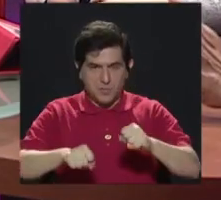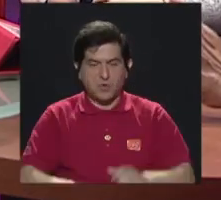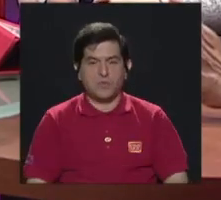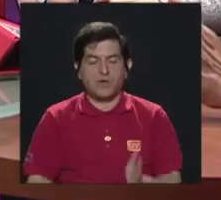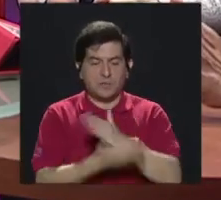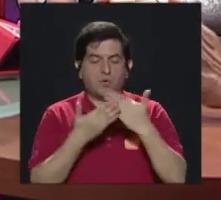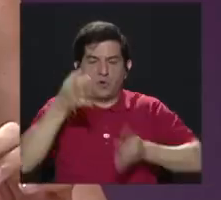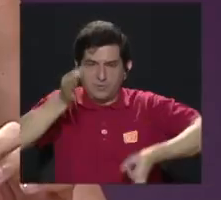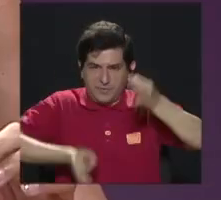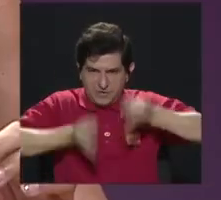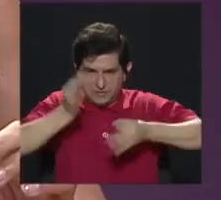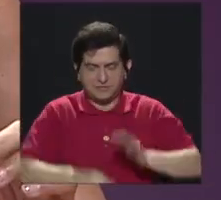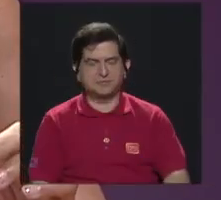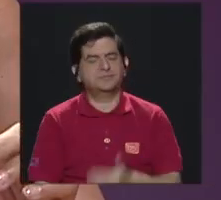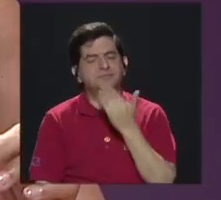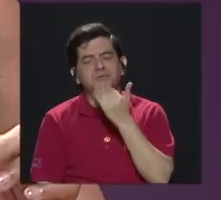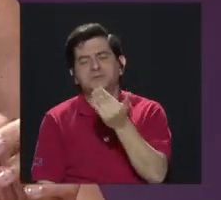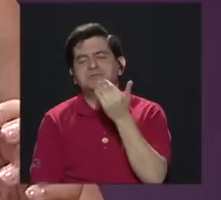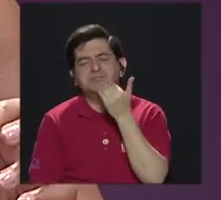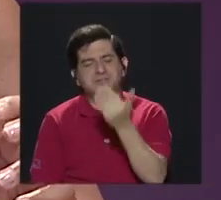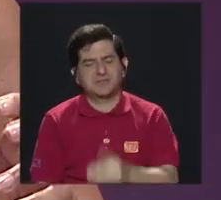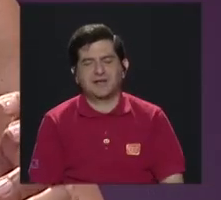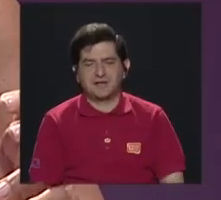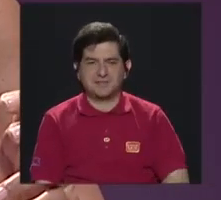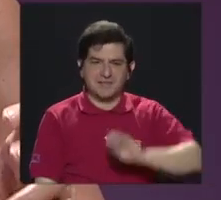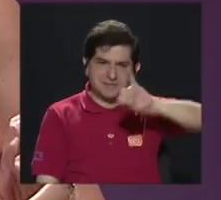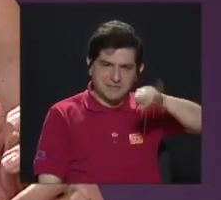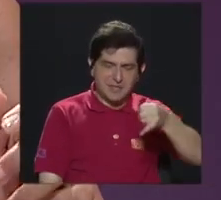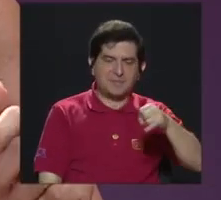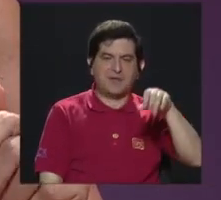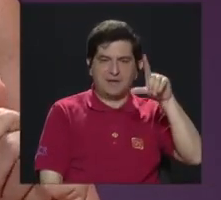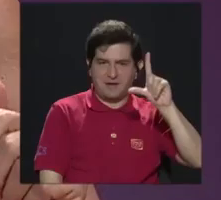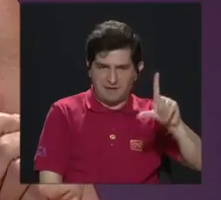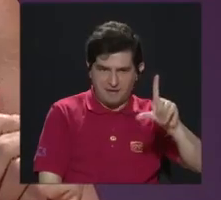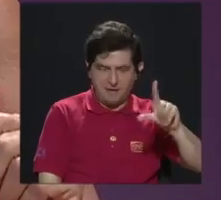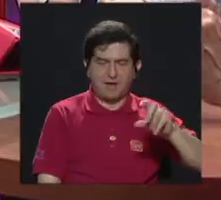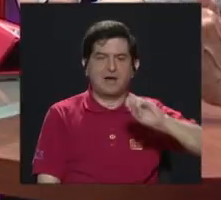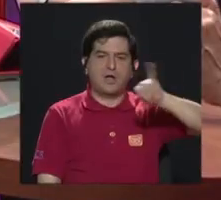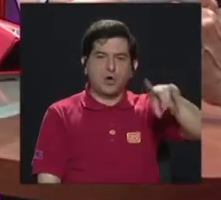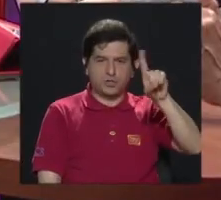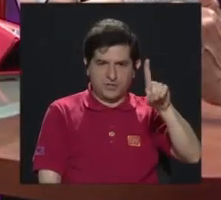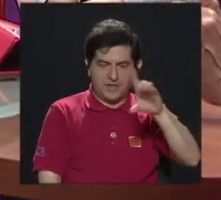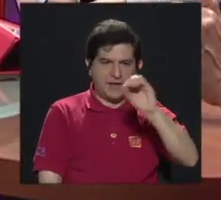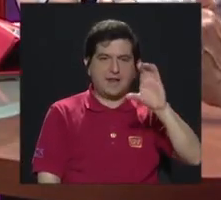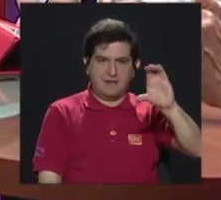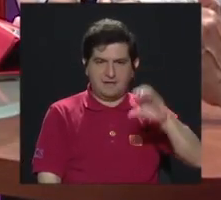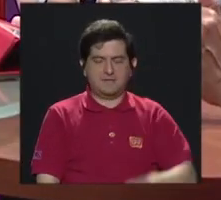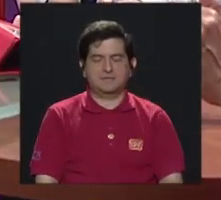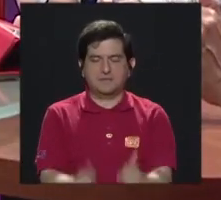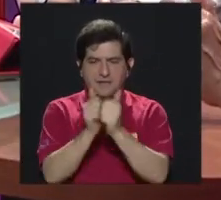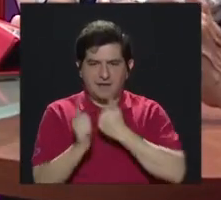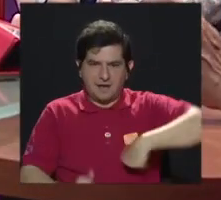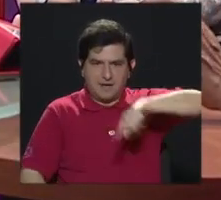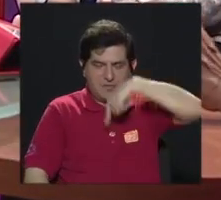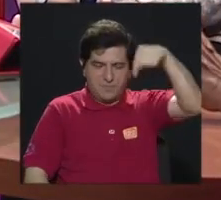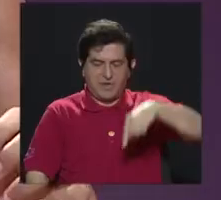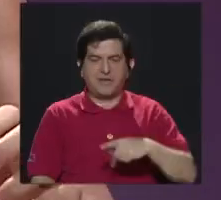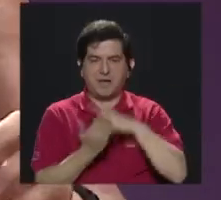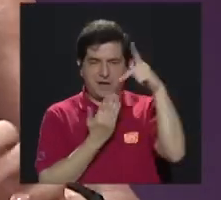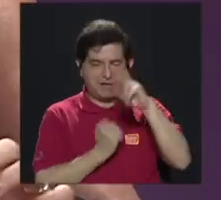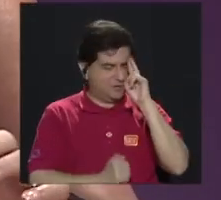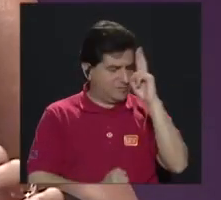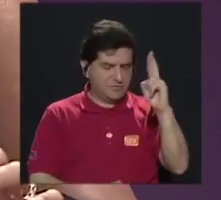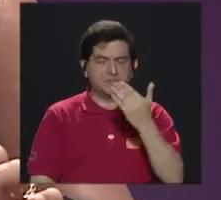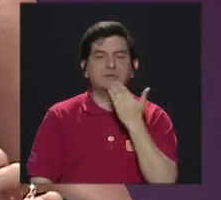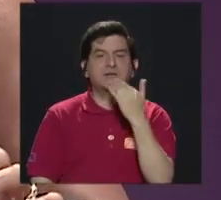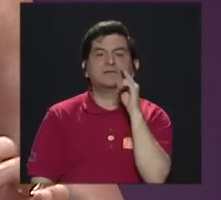lado judicial. Muchas gracias, Yasmín. Muchas gracias, Lalay, José Daniel y Cristian, por acompañarnos en Irreverencias. Y